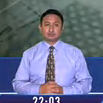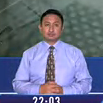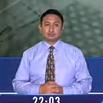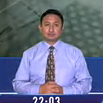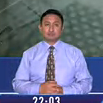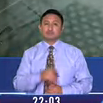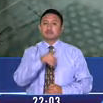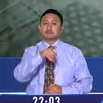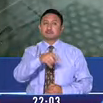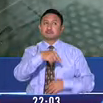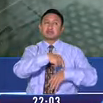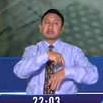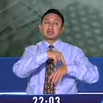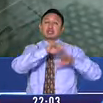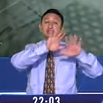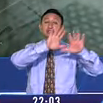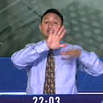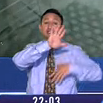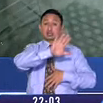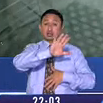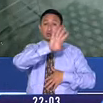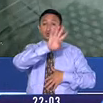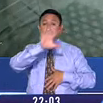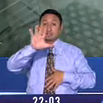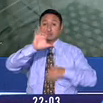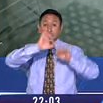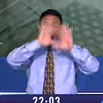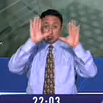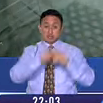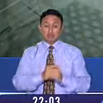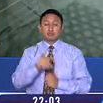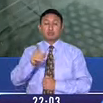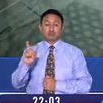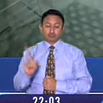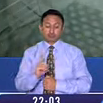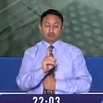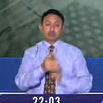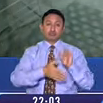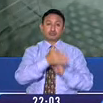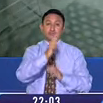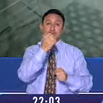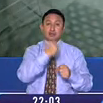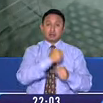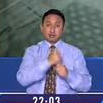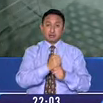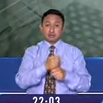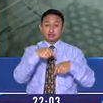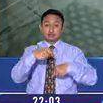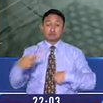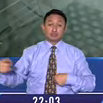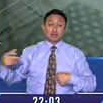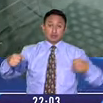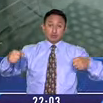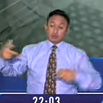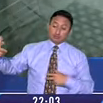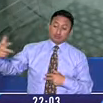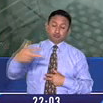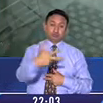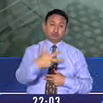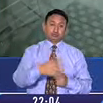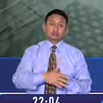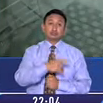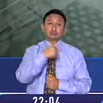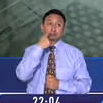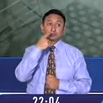Eran las 5 de la mañana con 45 minutos. La víctima salía de su casa. Camina hasta que una moto lo intercepta. El hombre